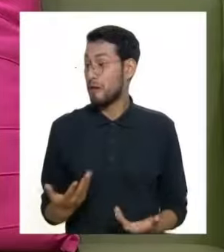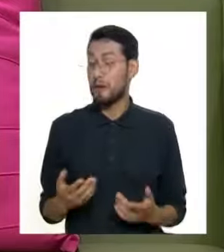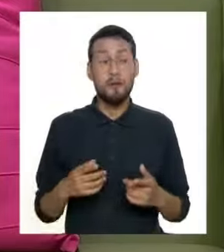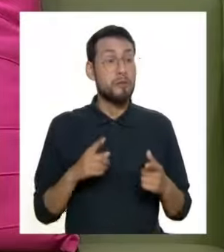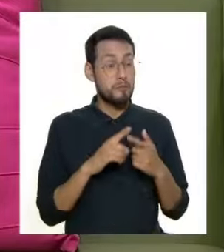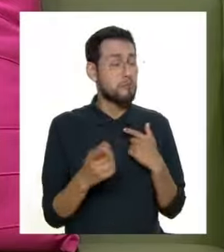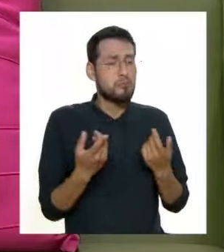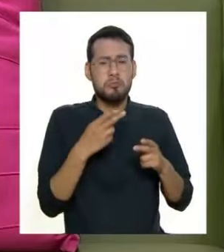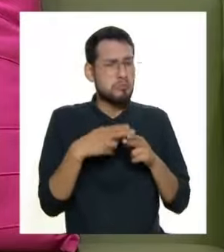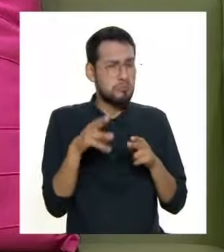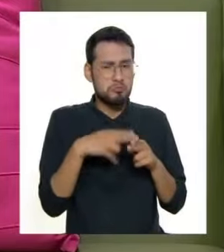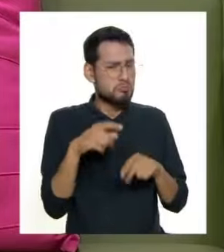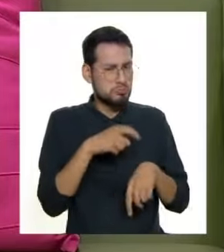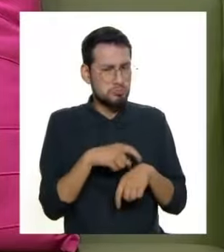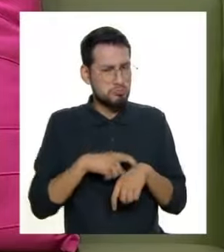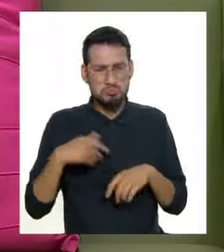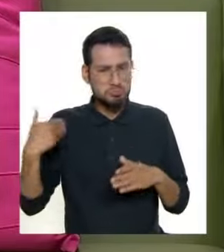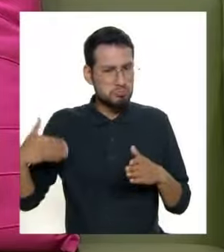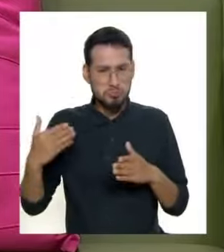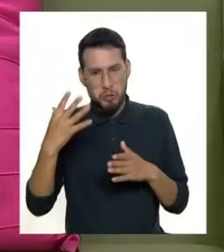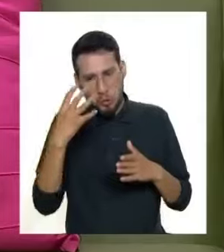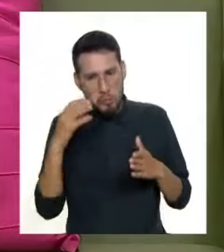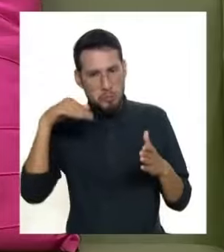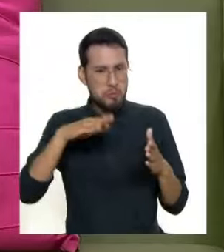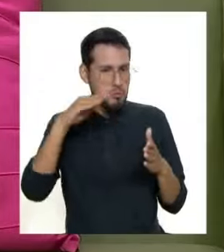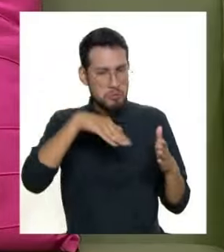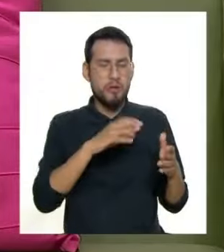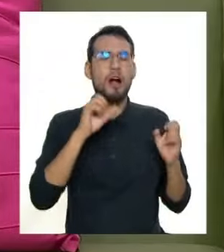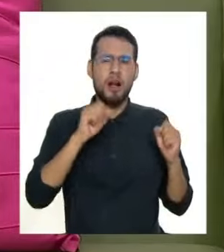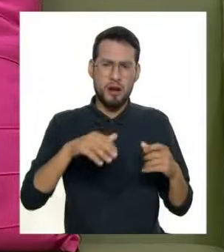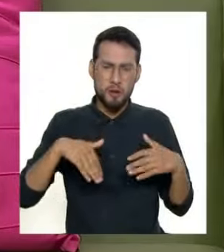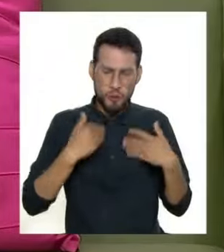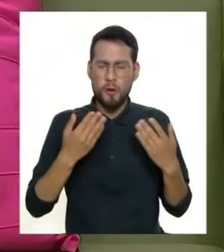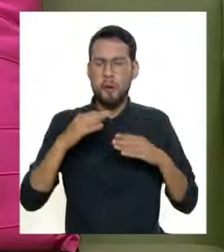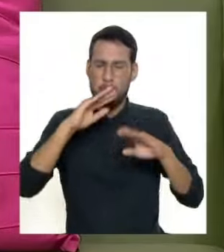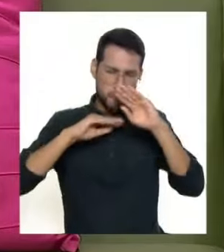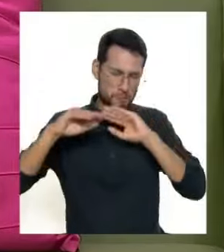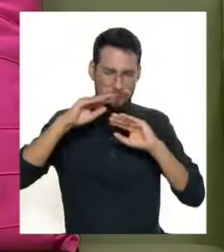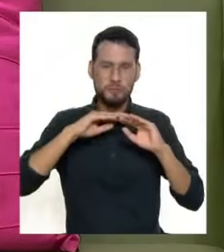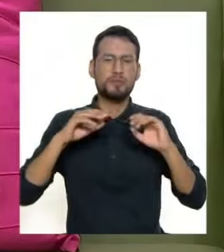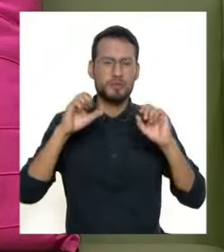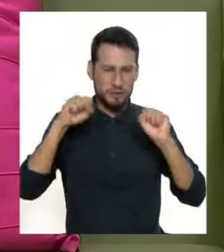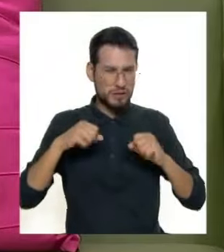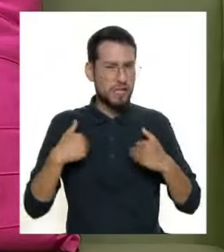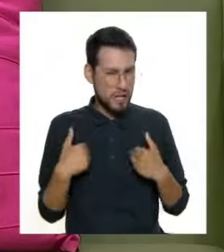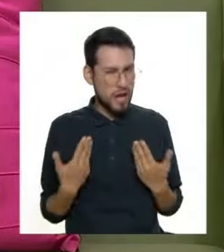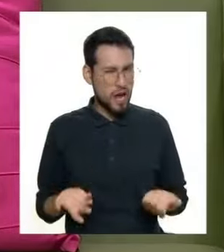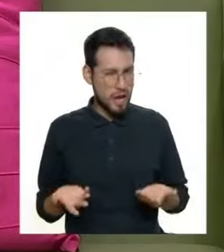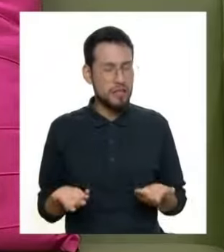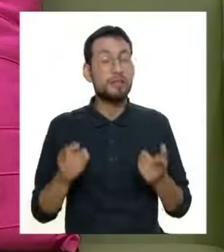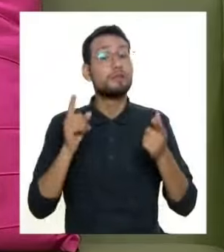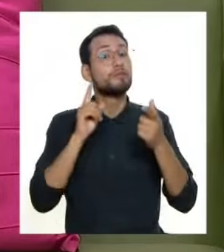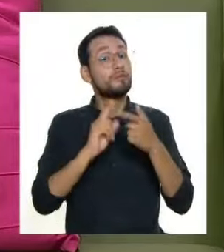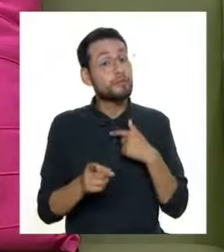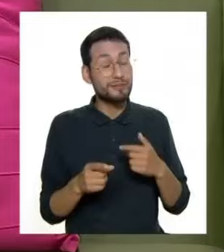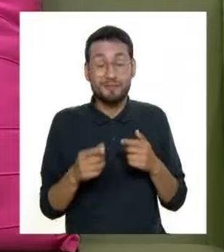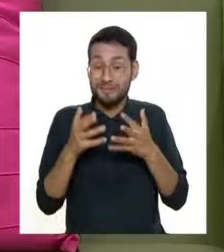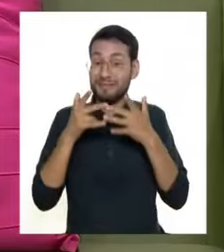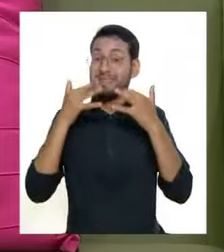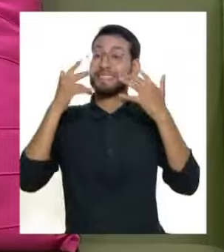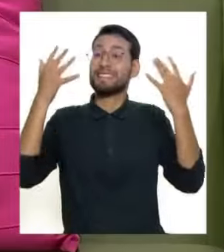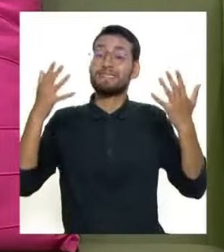algo, ¿no? transitorio, obviamente, claro. ¿no? Entonces, obstáculos van a haber. Ya. Pero justamente lo que te lleva a ser